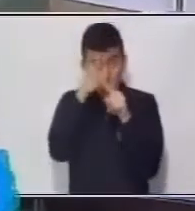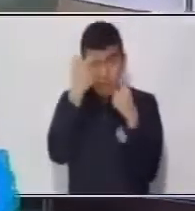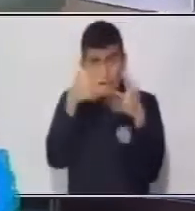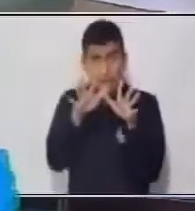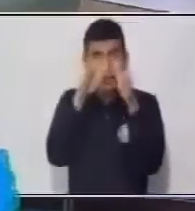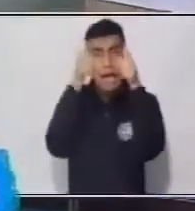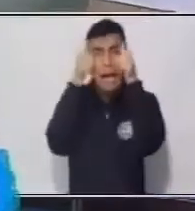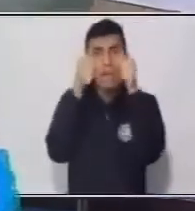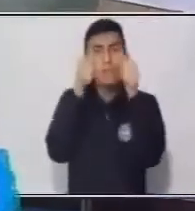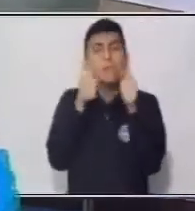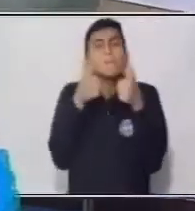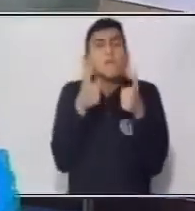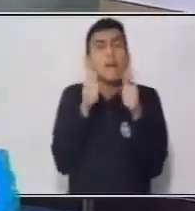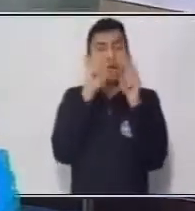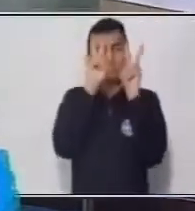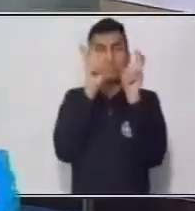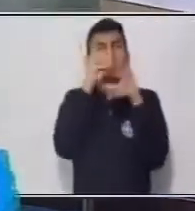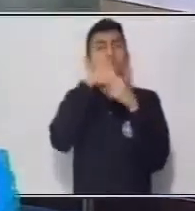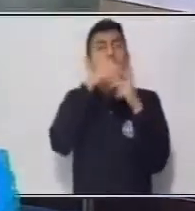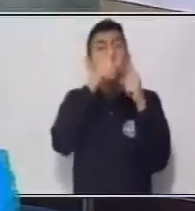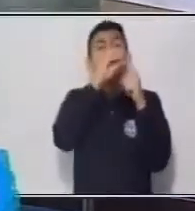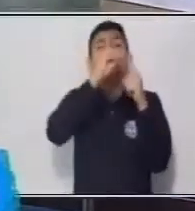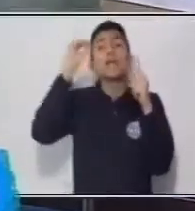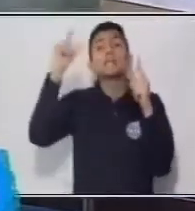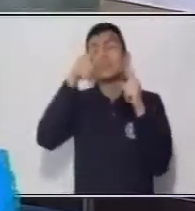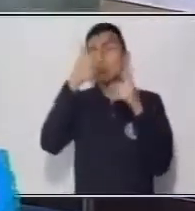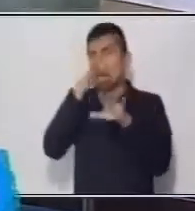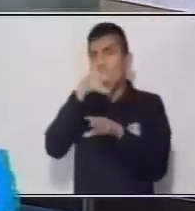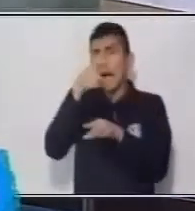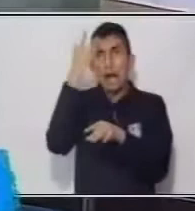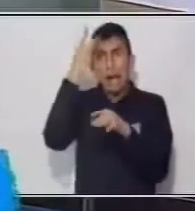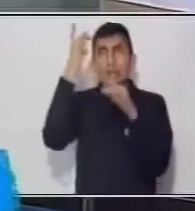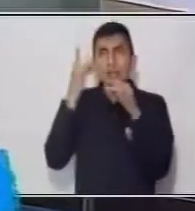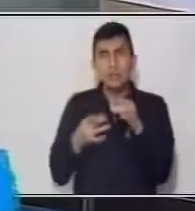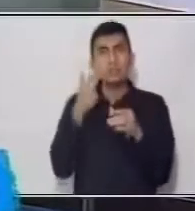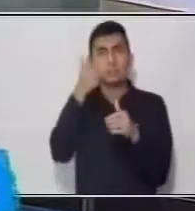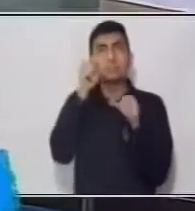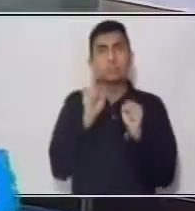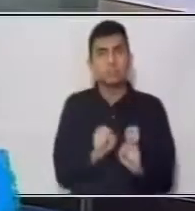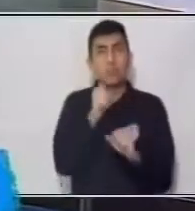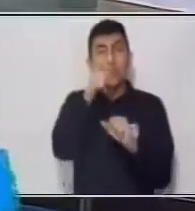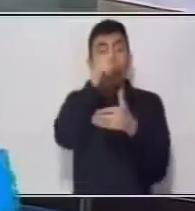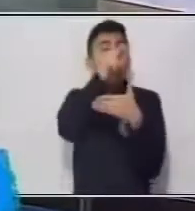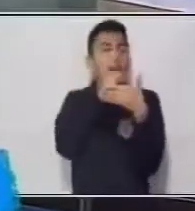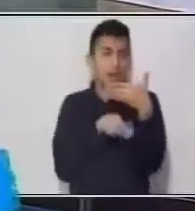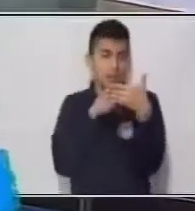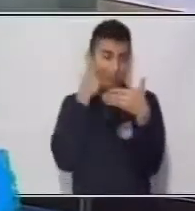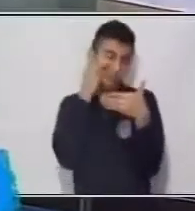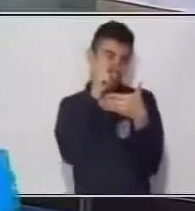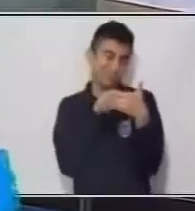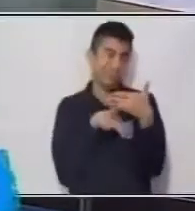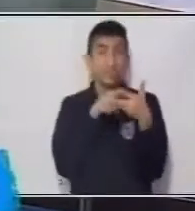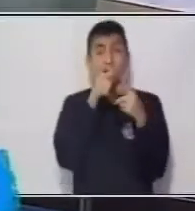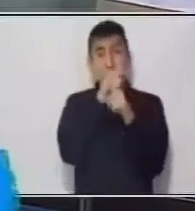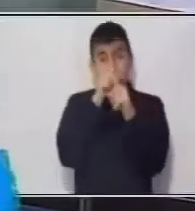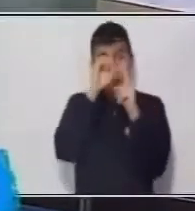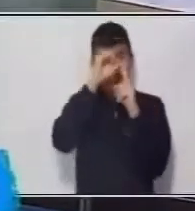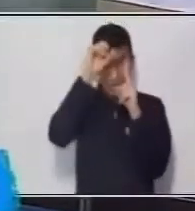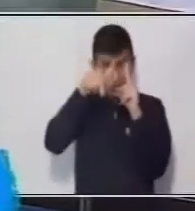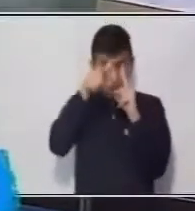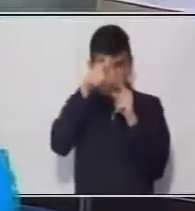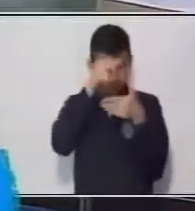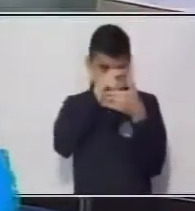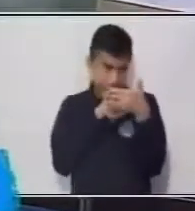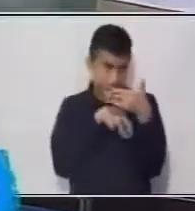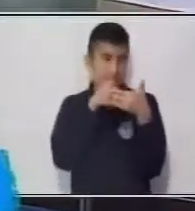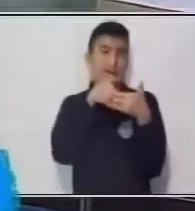bien cada una de las oraciones coordinadas, vas a leer estas expresiones que tienes acá